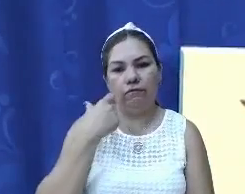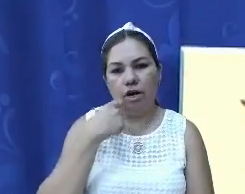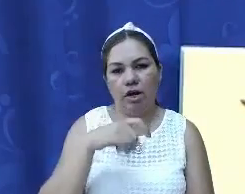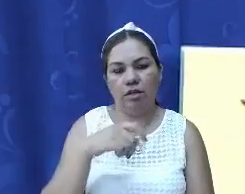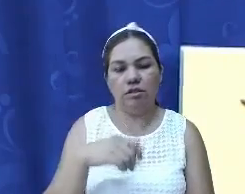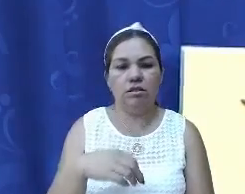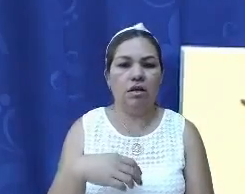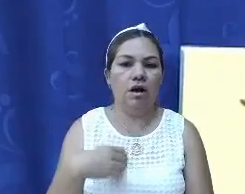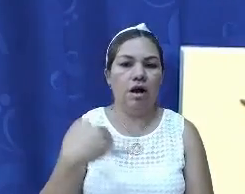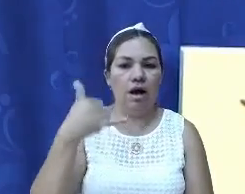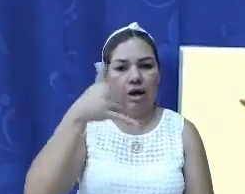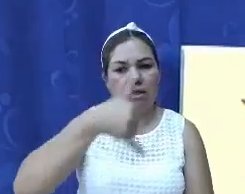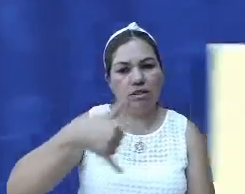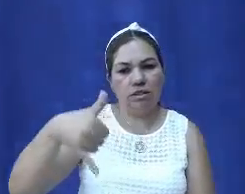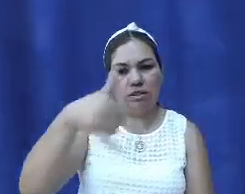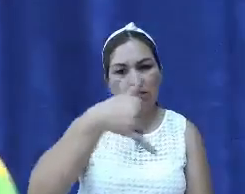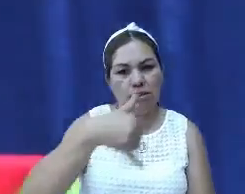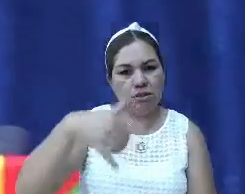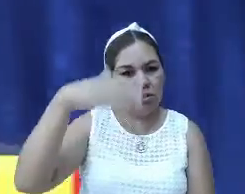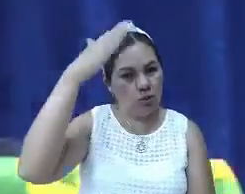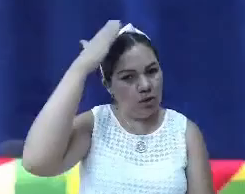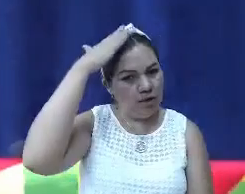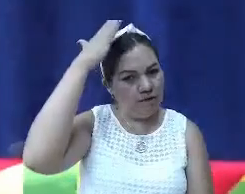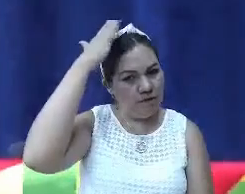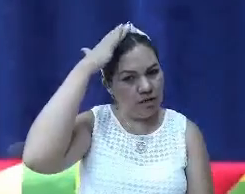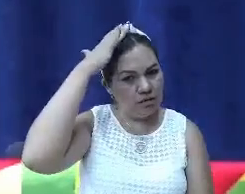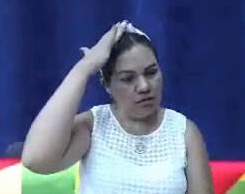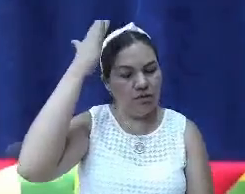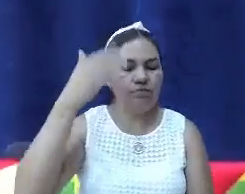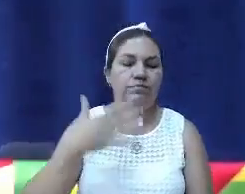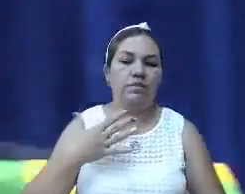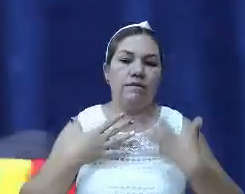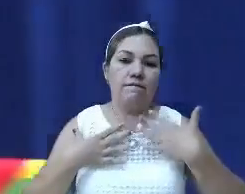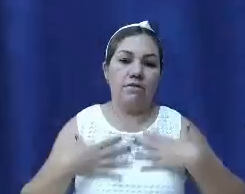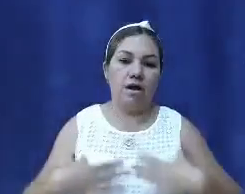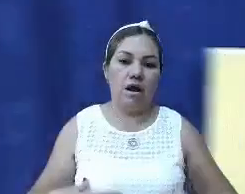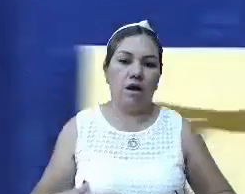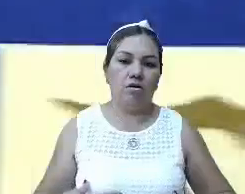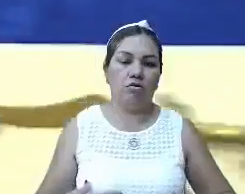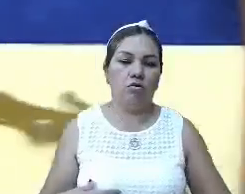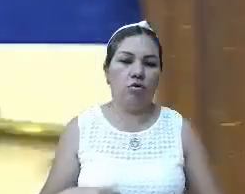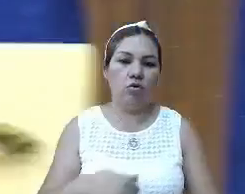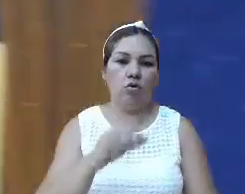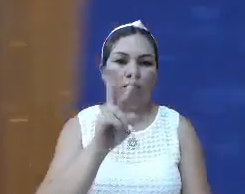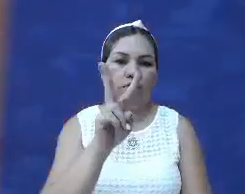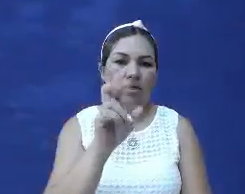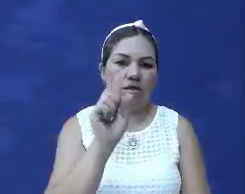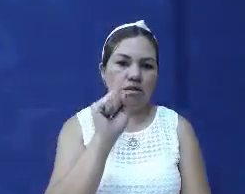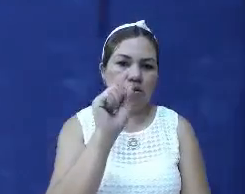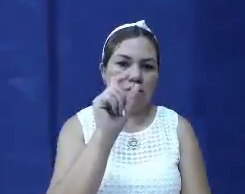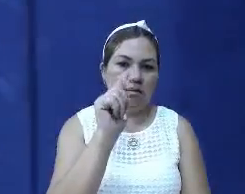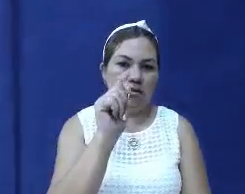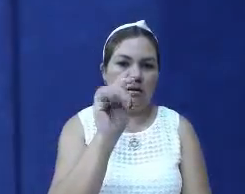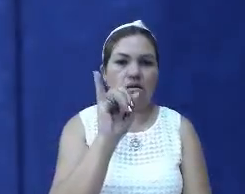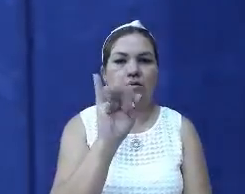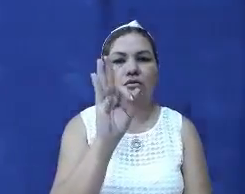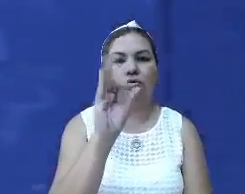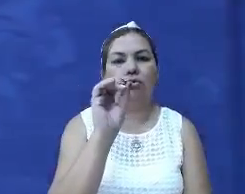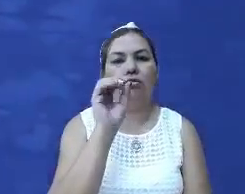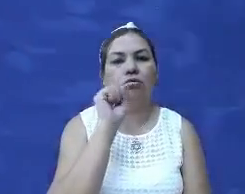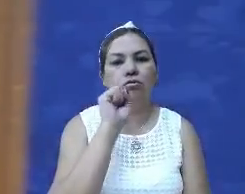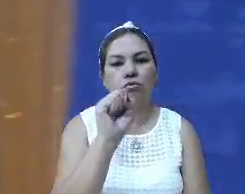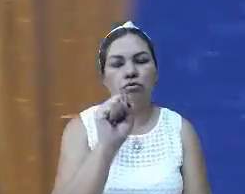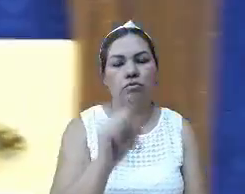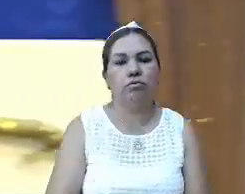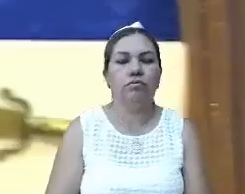¿Qué dijo? En todo tiempo sean blancos tu vestido. Job dijo: si tu principio fuere pequeño, tu